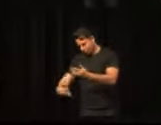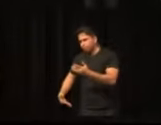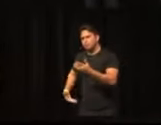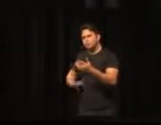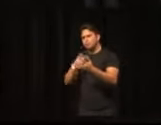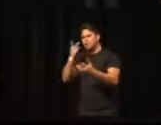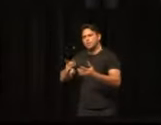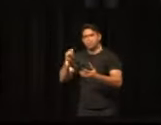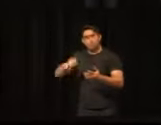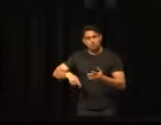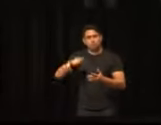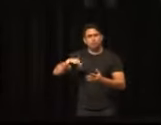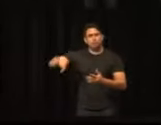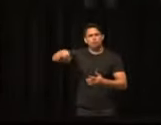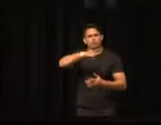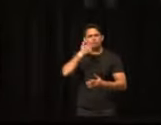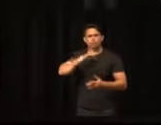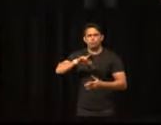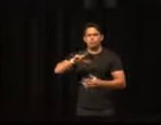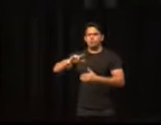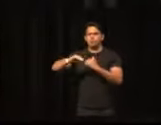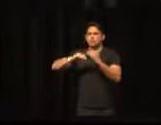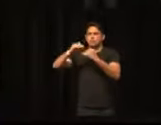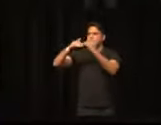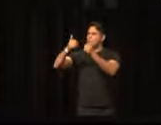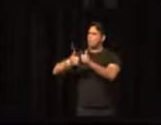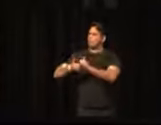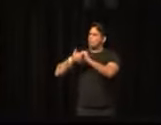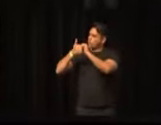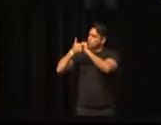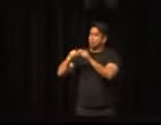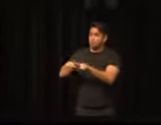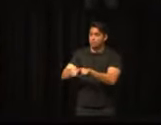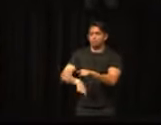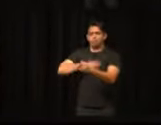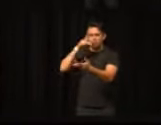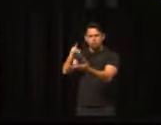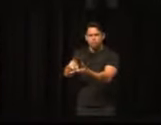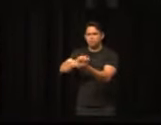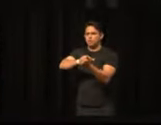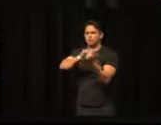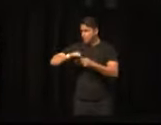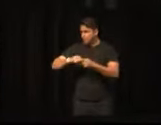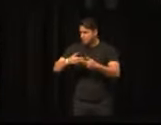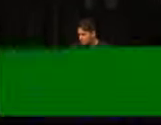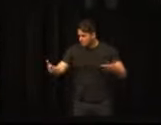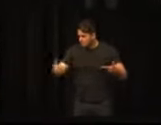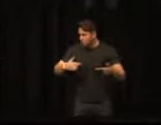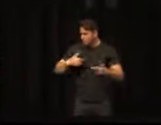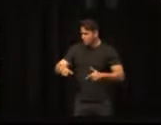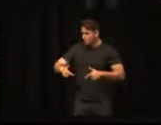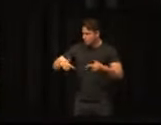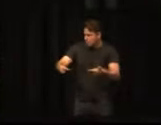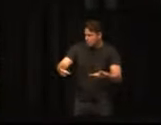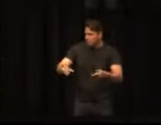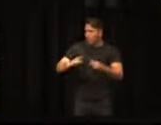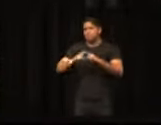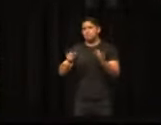motora. Más allá de usted comprender, jugar o ejecutar esas